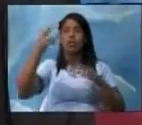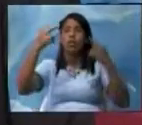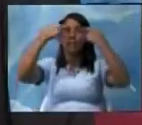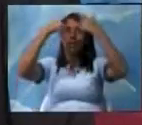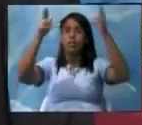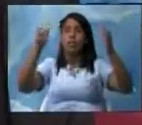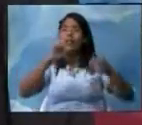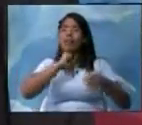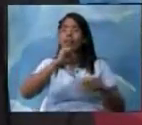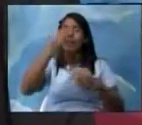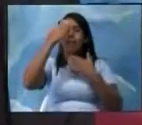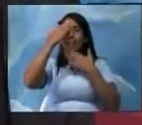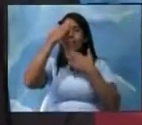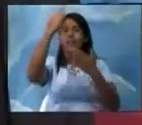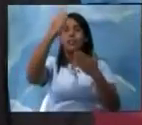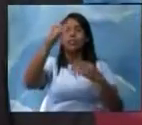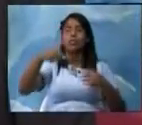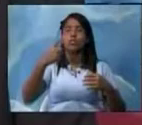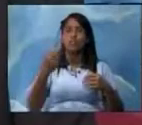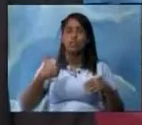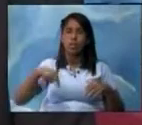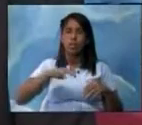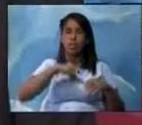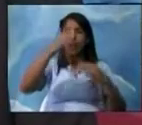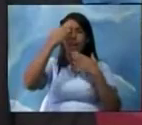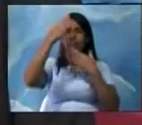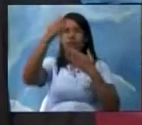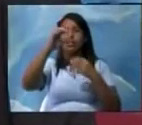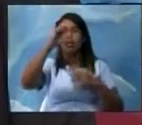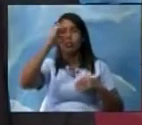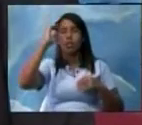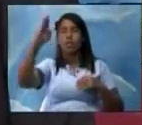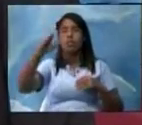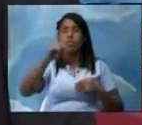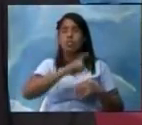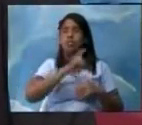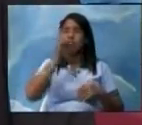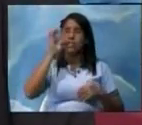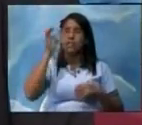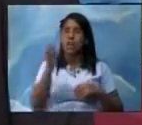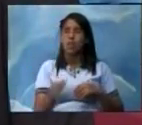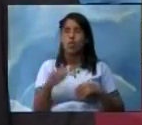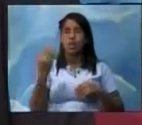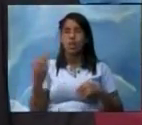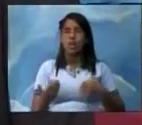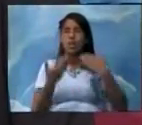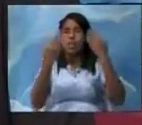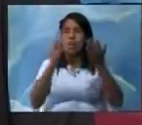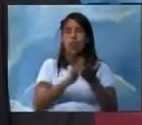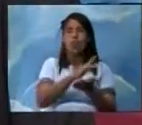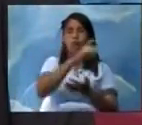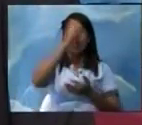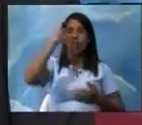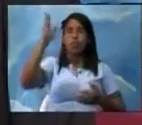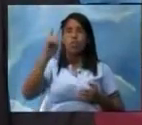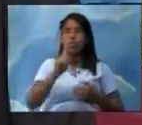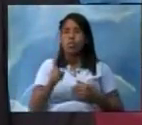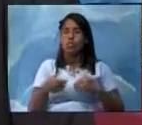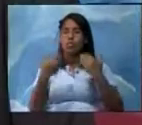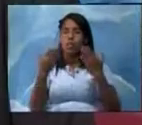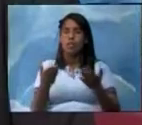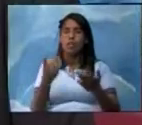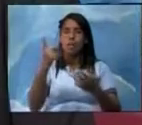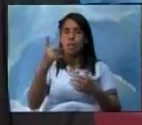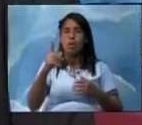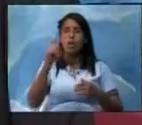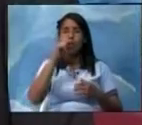es agradecerle cuando nosotros le agradecemos a Dios de seguro que le damos la gloria a Dios y no se La damos